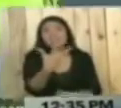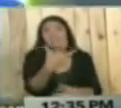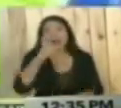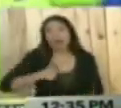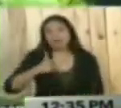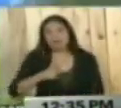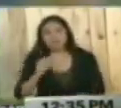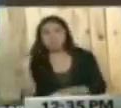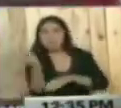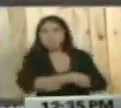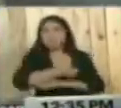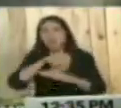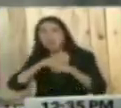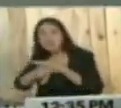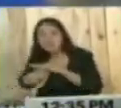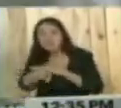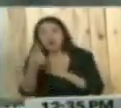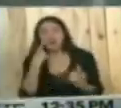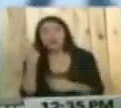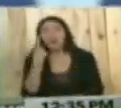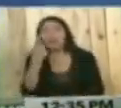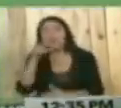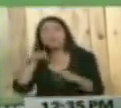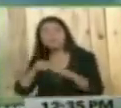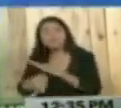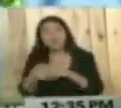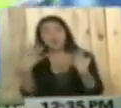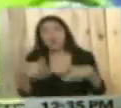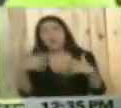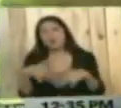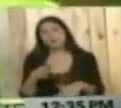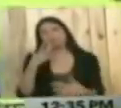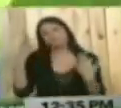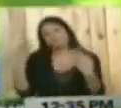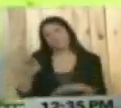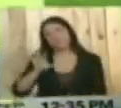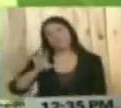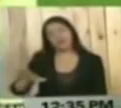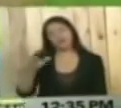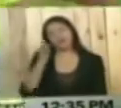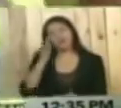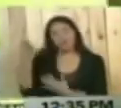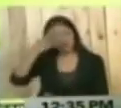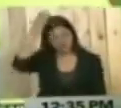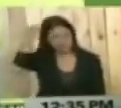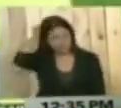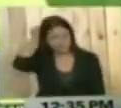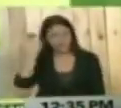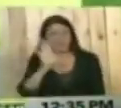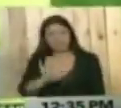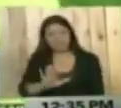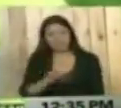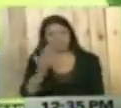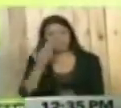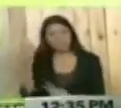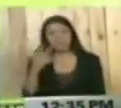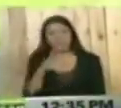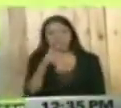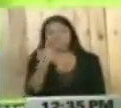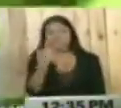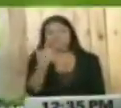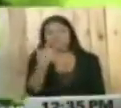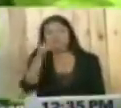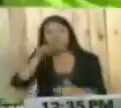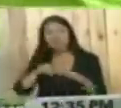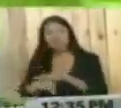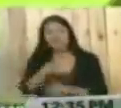este tanto espectacular, señores, al que nos tiene acostumbrado Deina Castellanos, el tercero del elenco nacional en lo que va